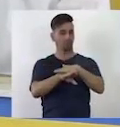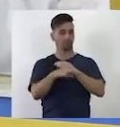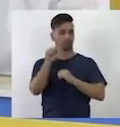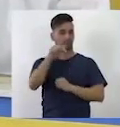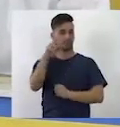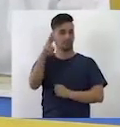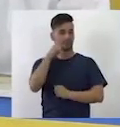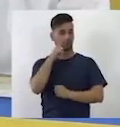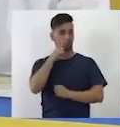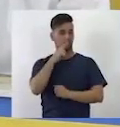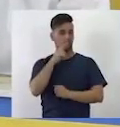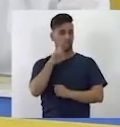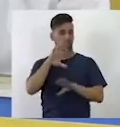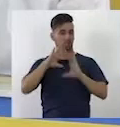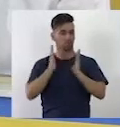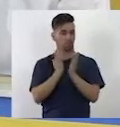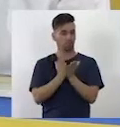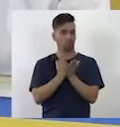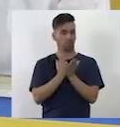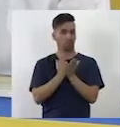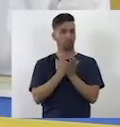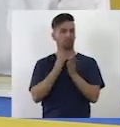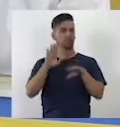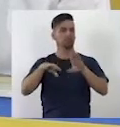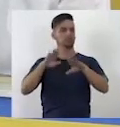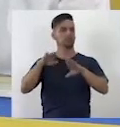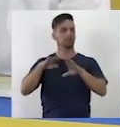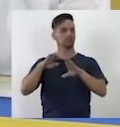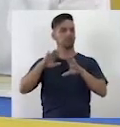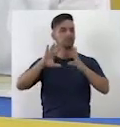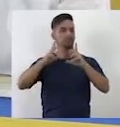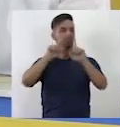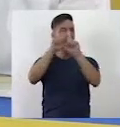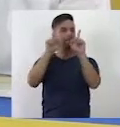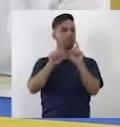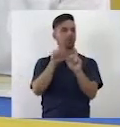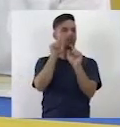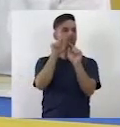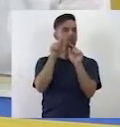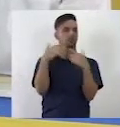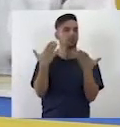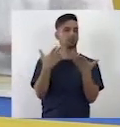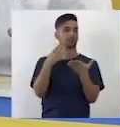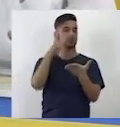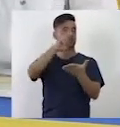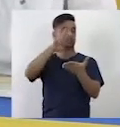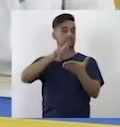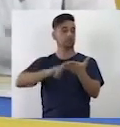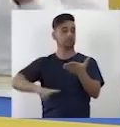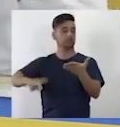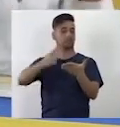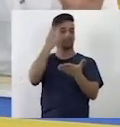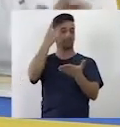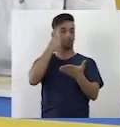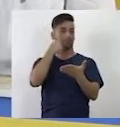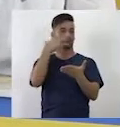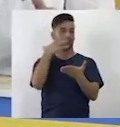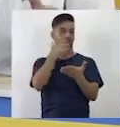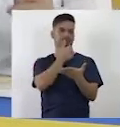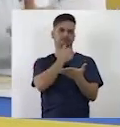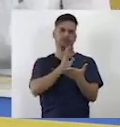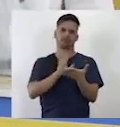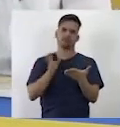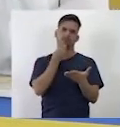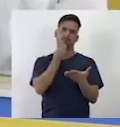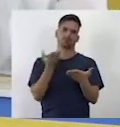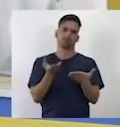respuestas tienen que ver con las formas de preguntar eso importante entonces que los enunciado aunque sean sencillos para